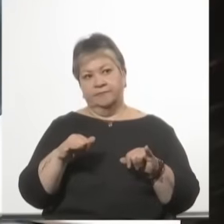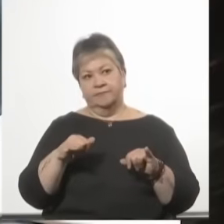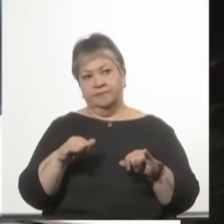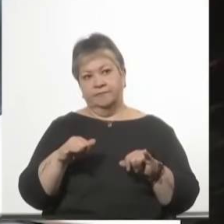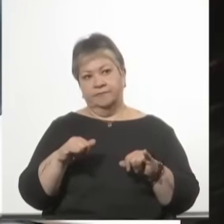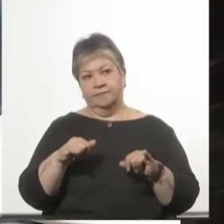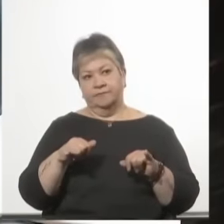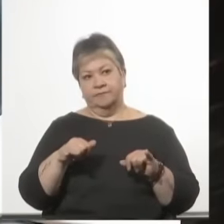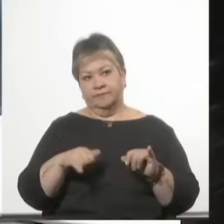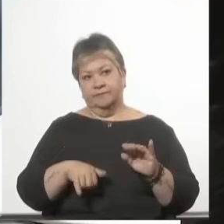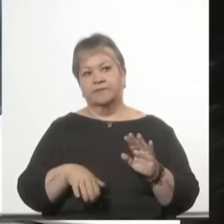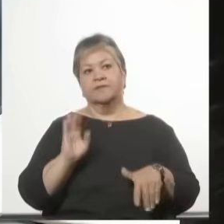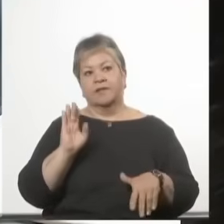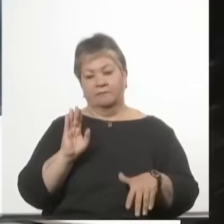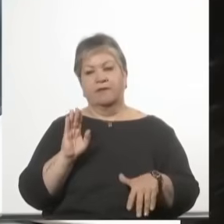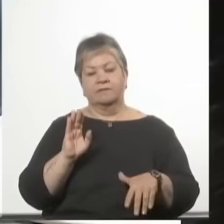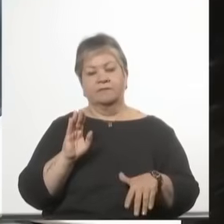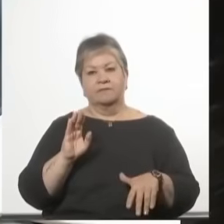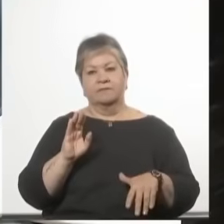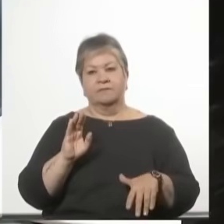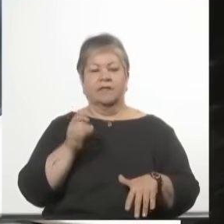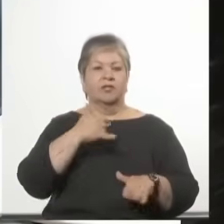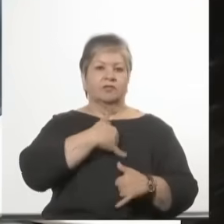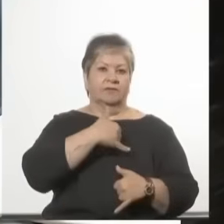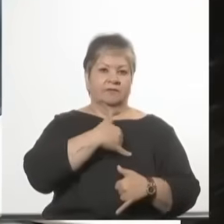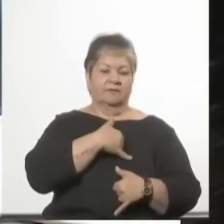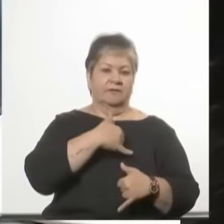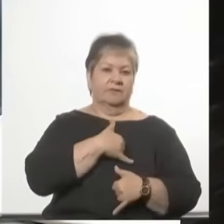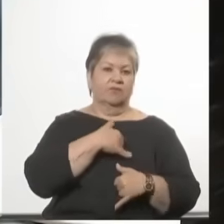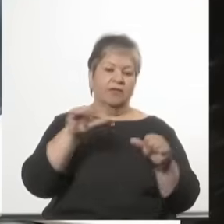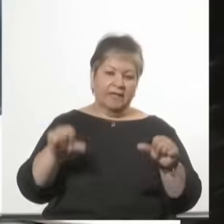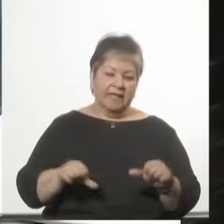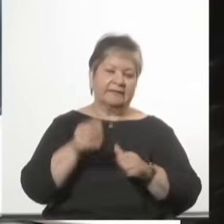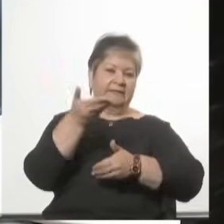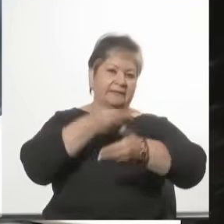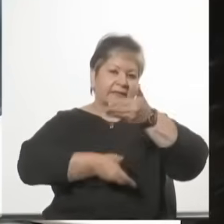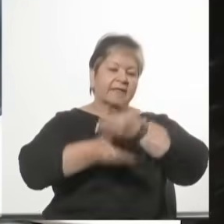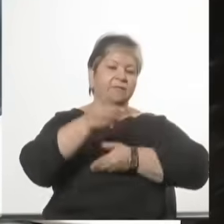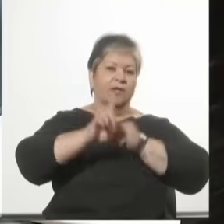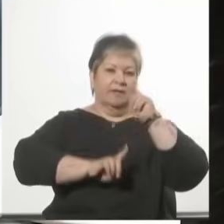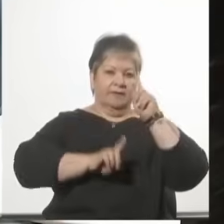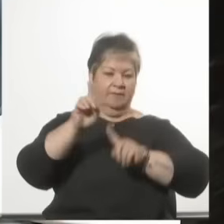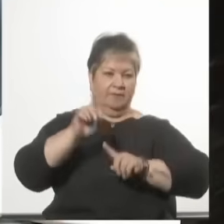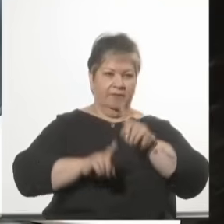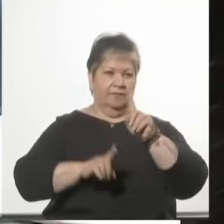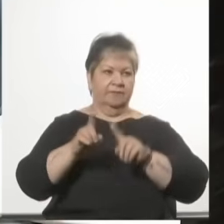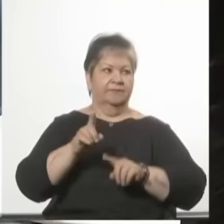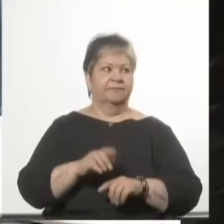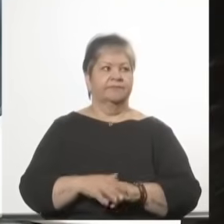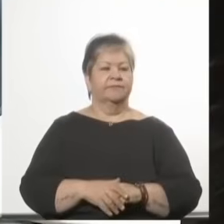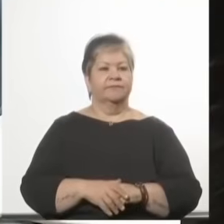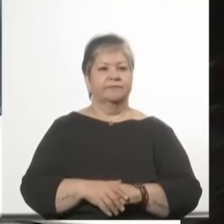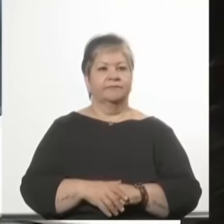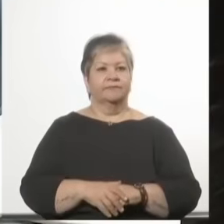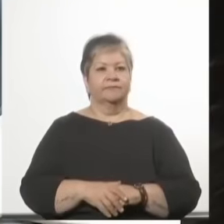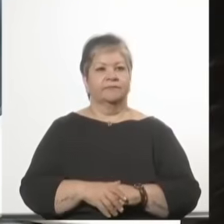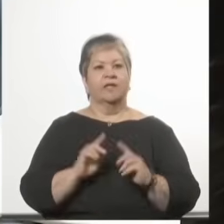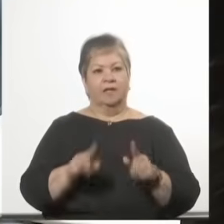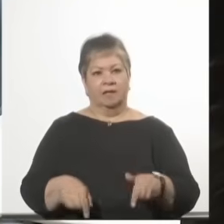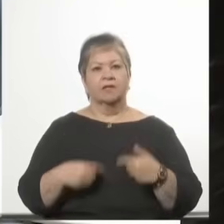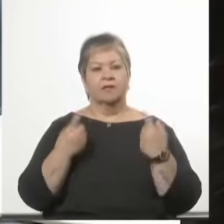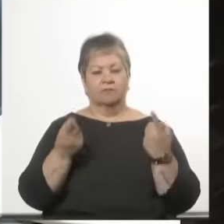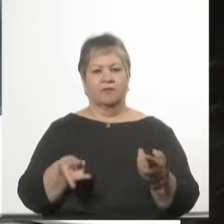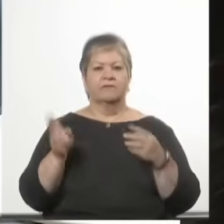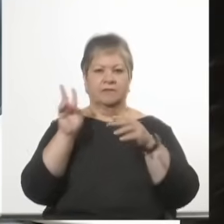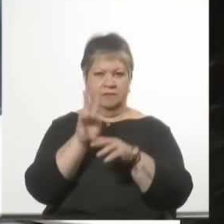sobre todo para los efectivos que son los que realizan los intercambios académicos. Bueno, después visitamos